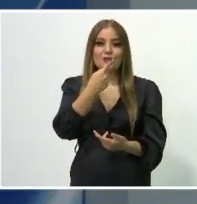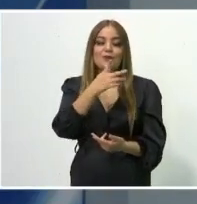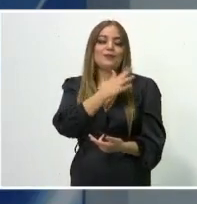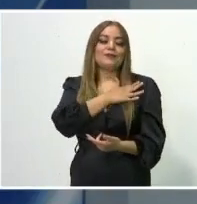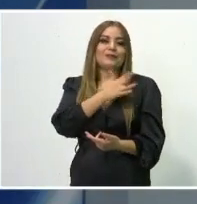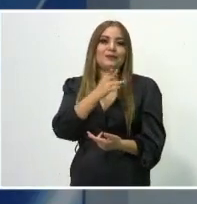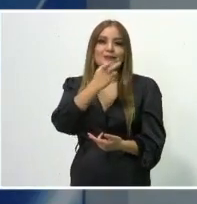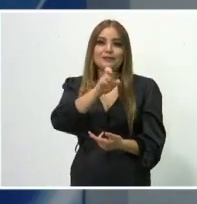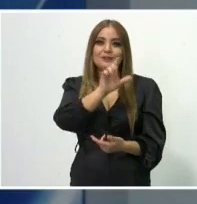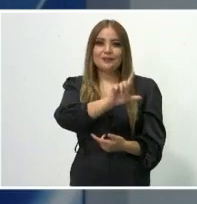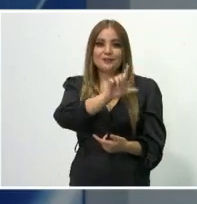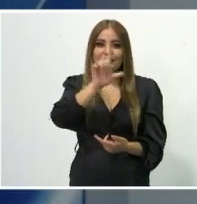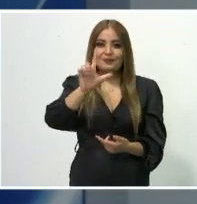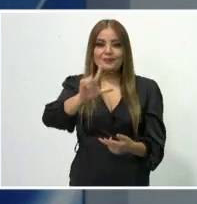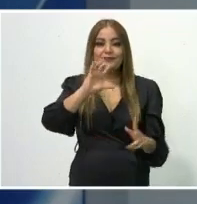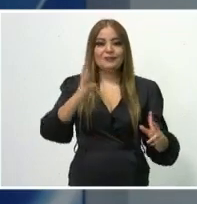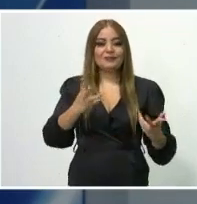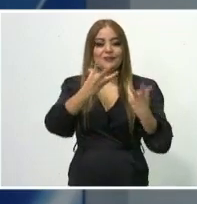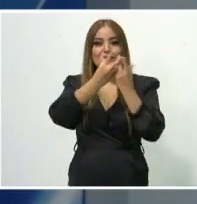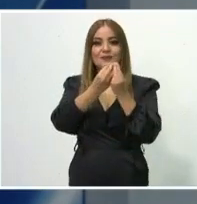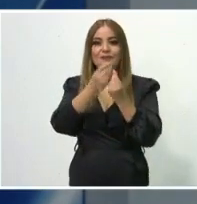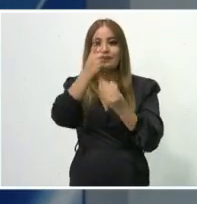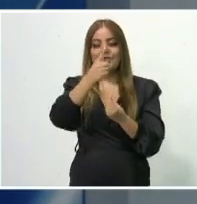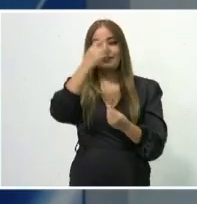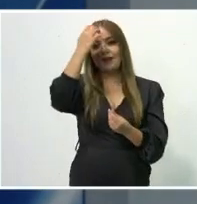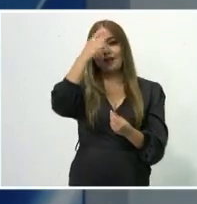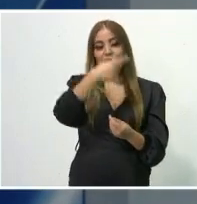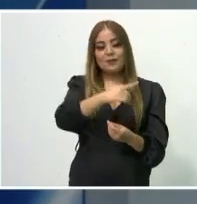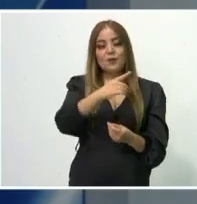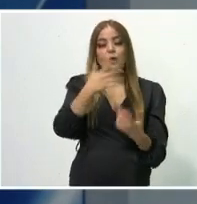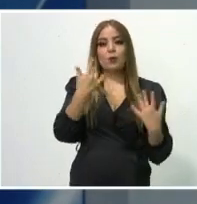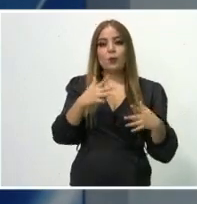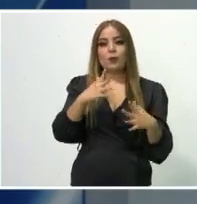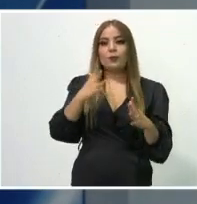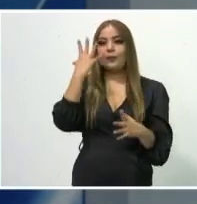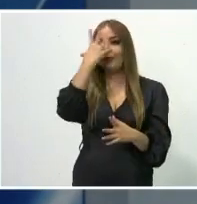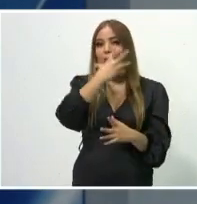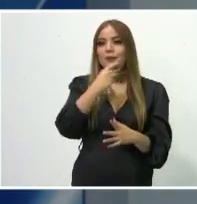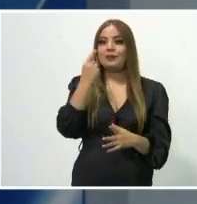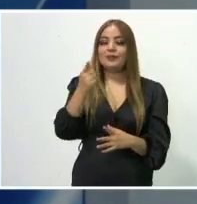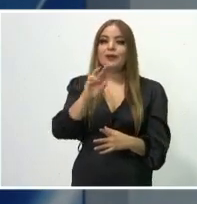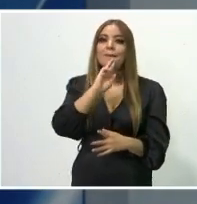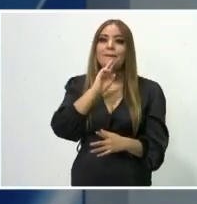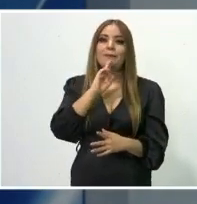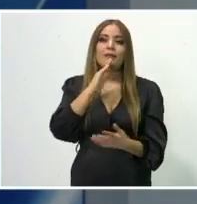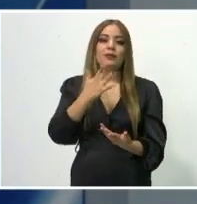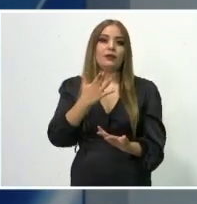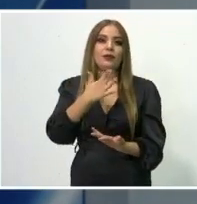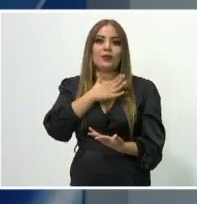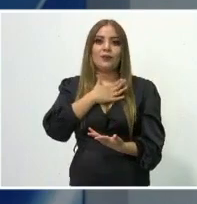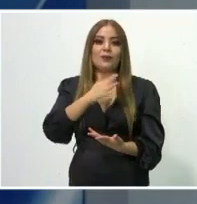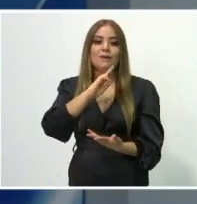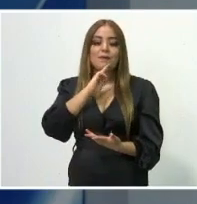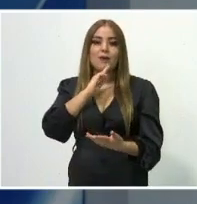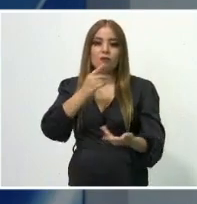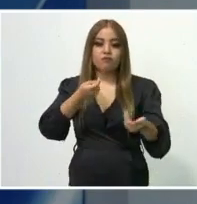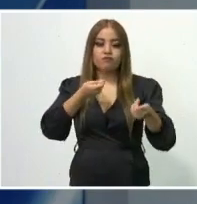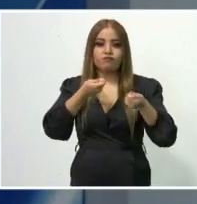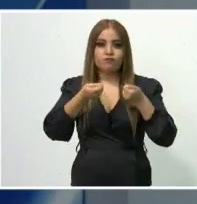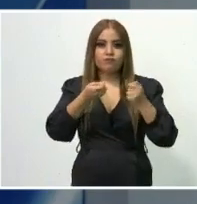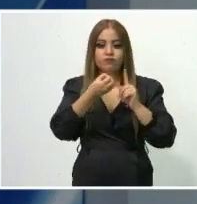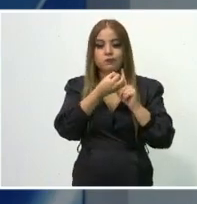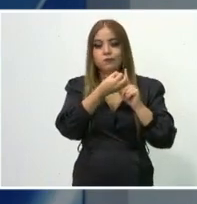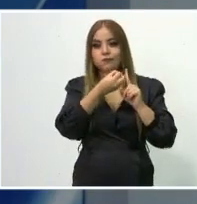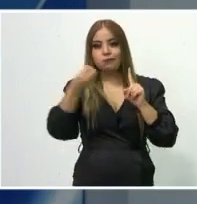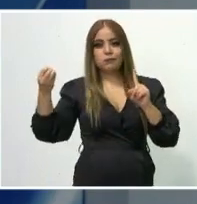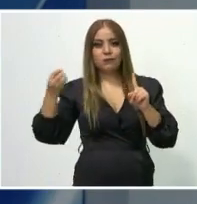que los laguneros se unieron para hacerle una experiencia agradable y sobre todo a la mami que, pues bueno, con todo el amor, con toda la entrega, pues